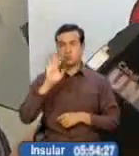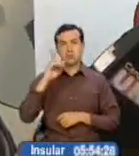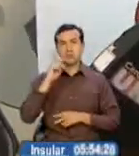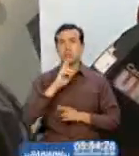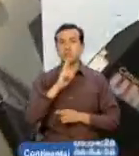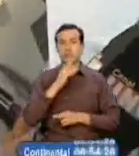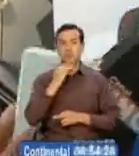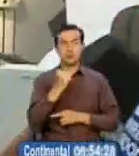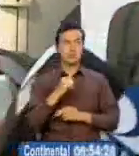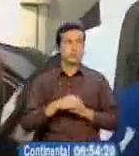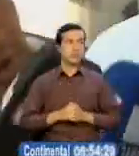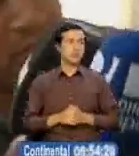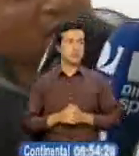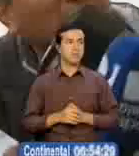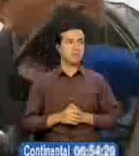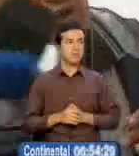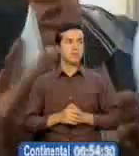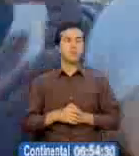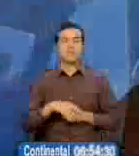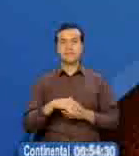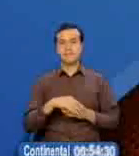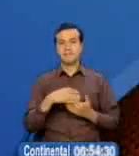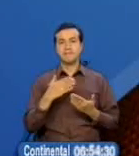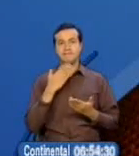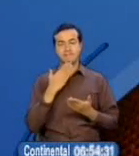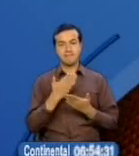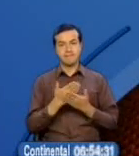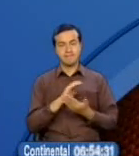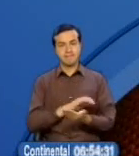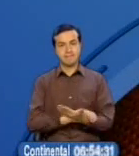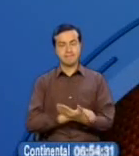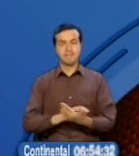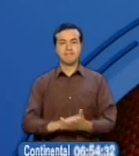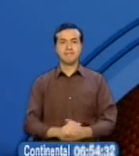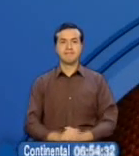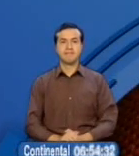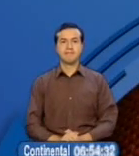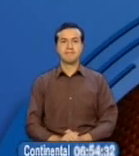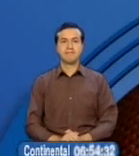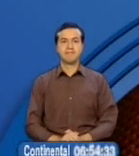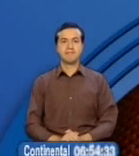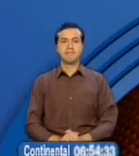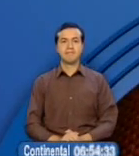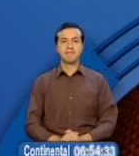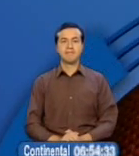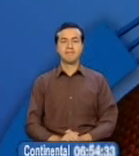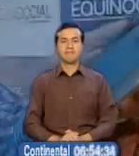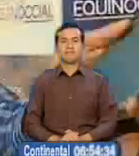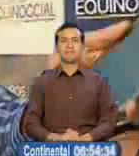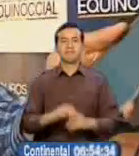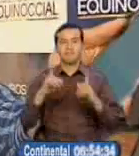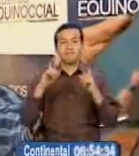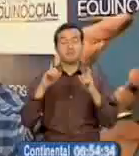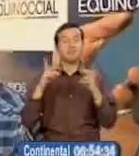contestar mejor. ¿Okay? Muchas gracias, Luis Antonio Valencia. La foto. No,